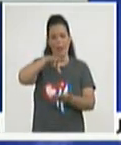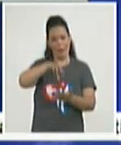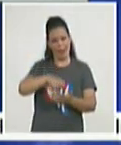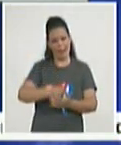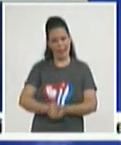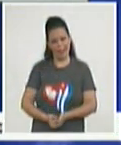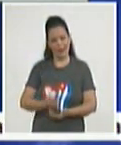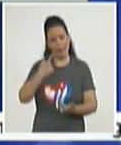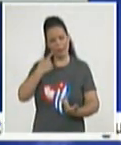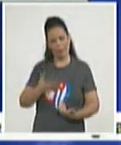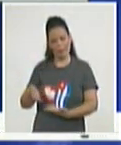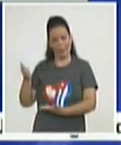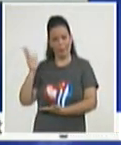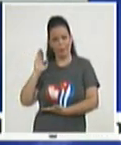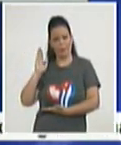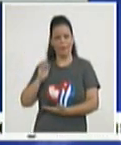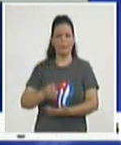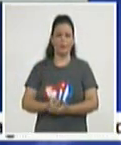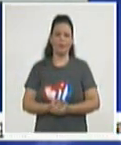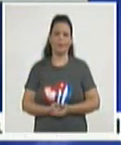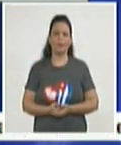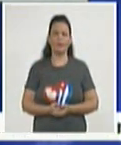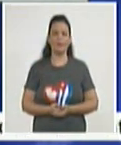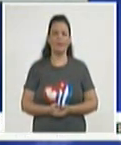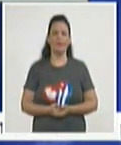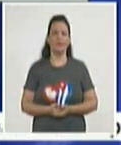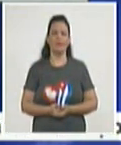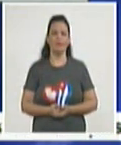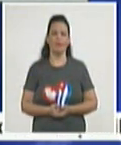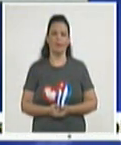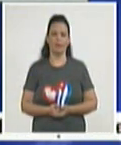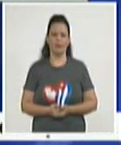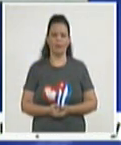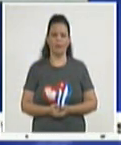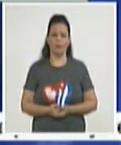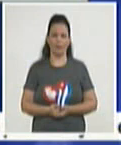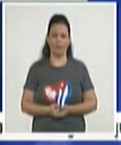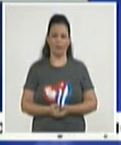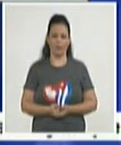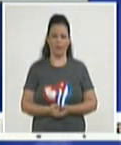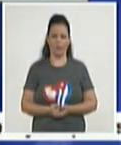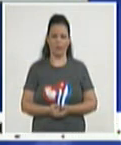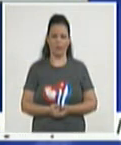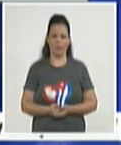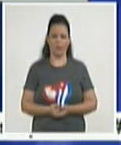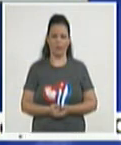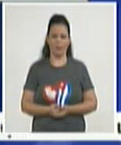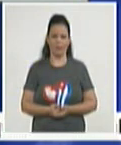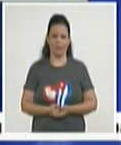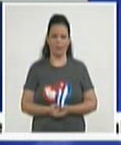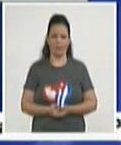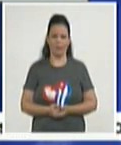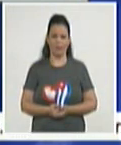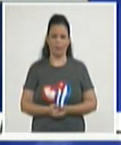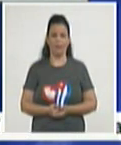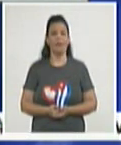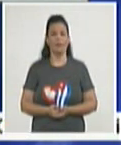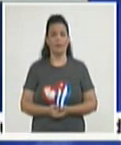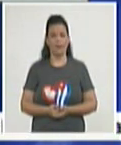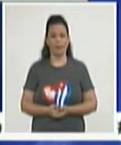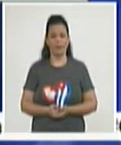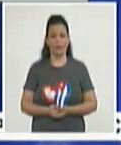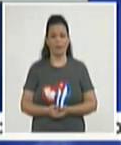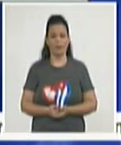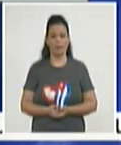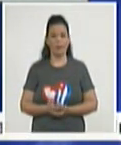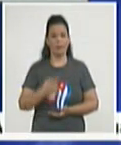muchas gracias. Ahí está, ya lo tienen. ¿Dónde es que se concentran? Primero, es una incidencia que